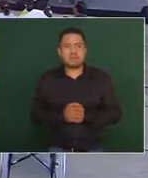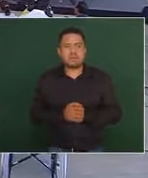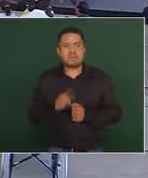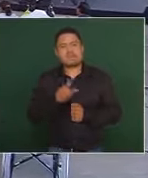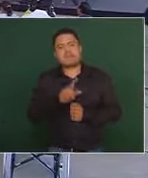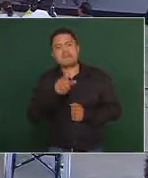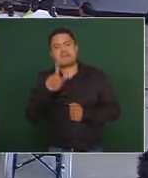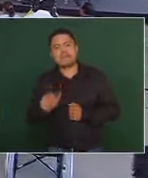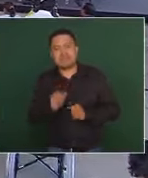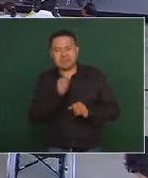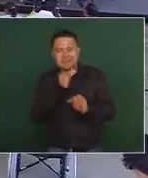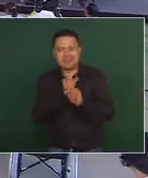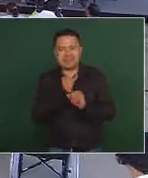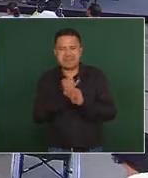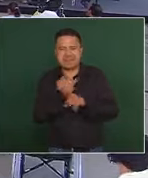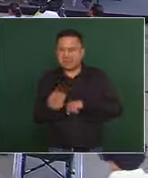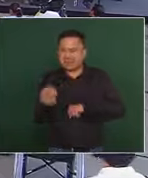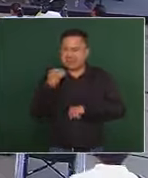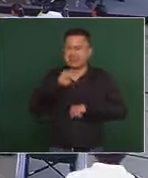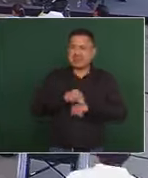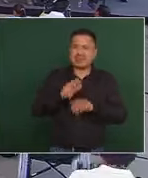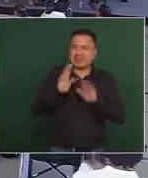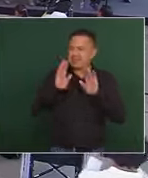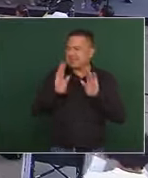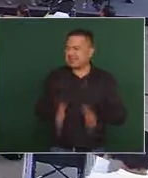surgen las redes sociales y decimos ya,